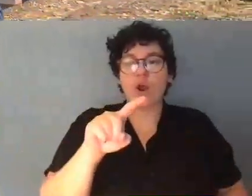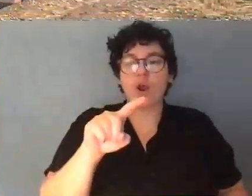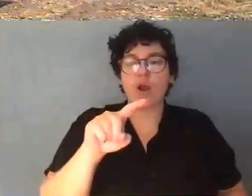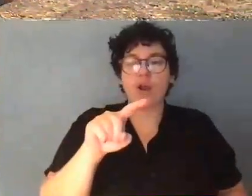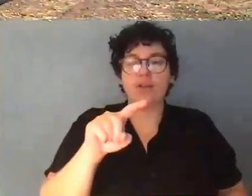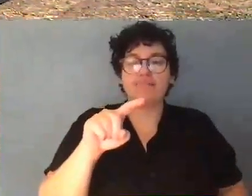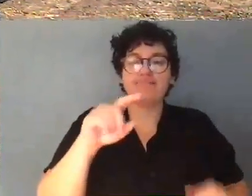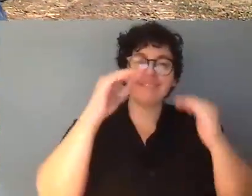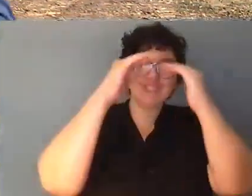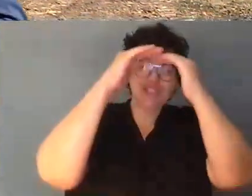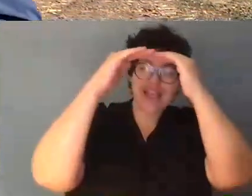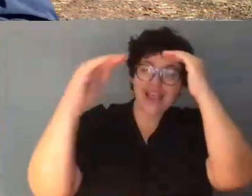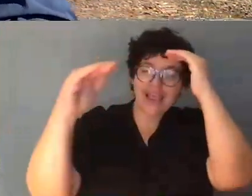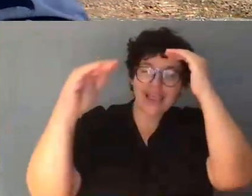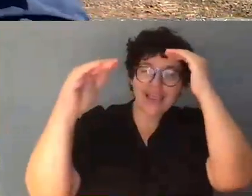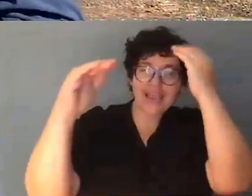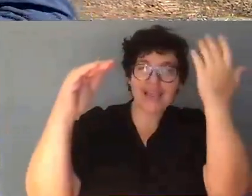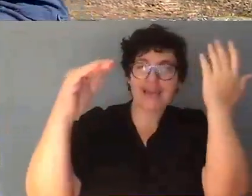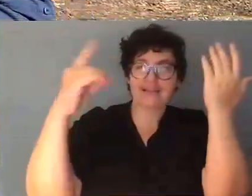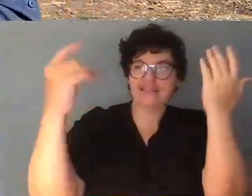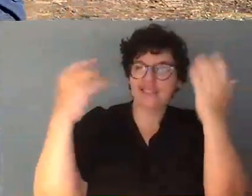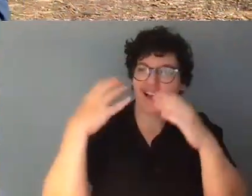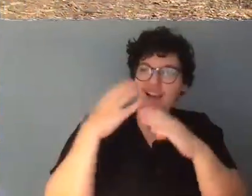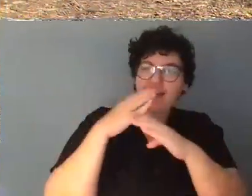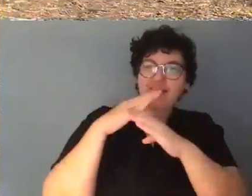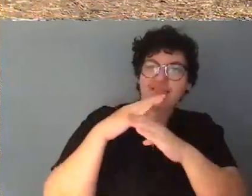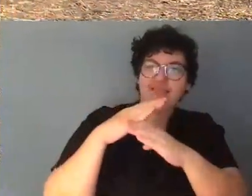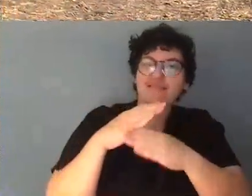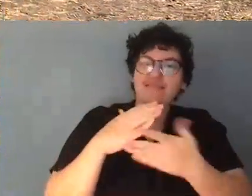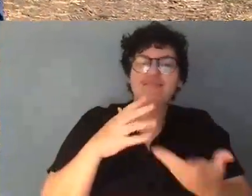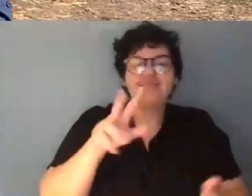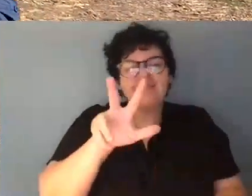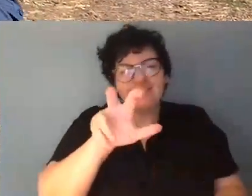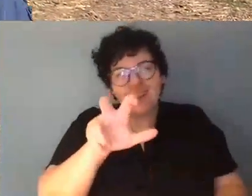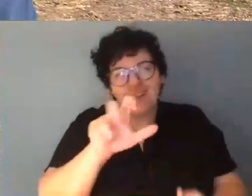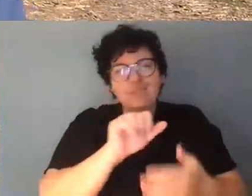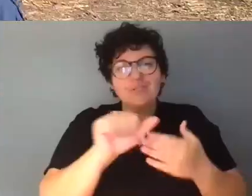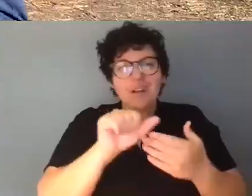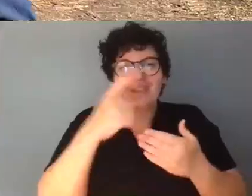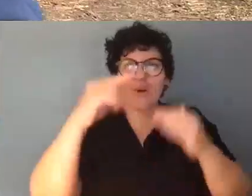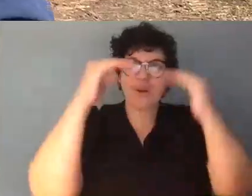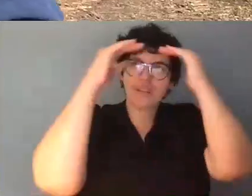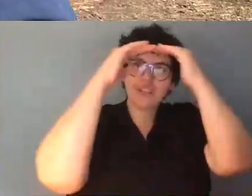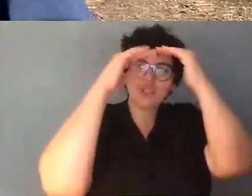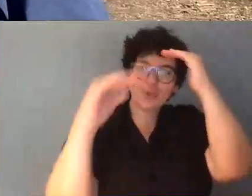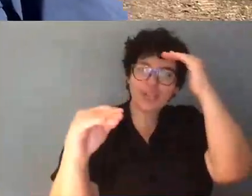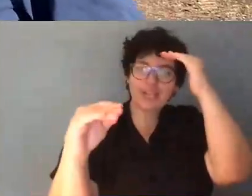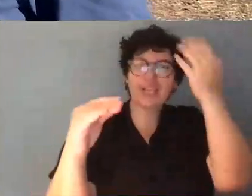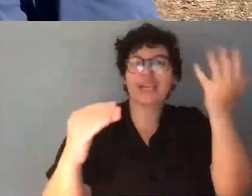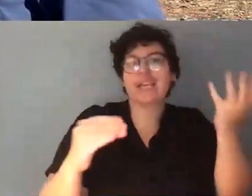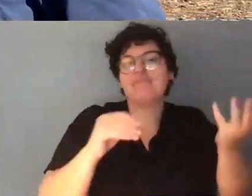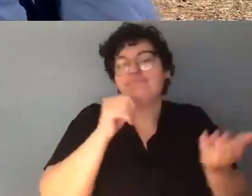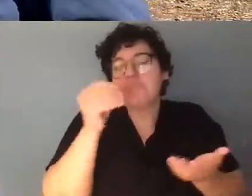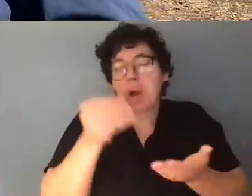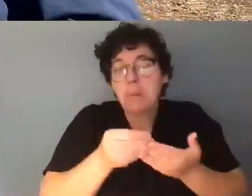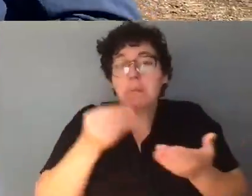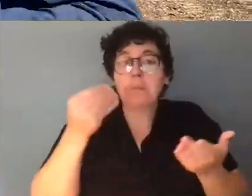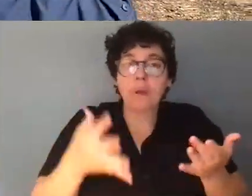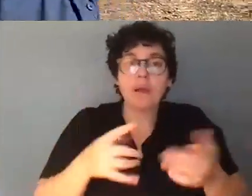para la sombra, como lo ves ahí. Esa es muy caro. Esa tela de sombra nos costó como $300.